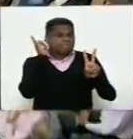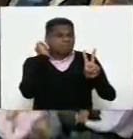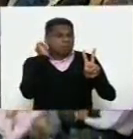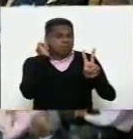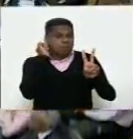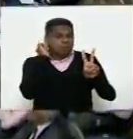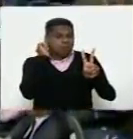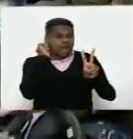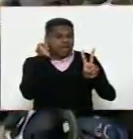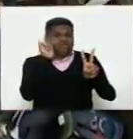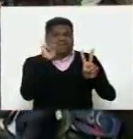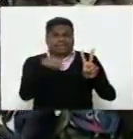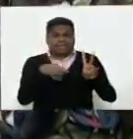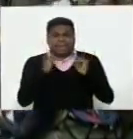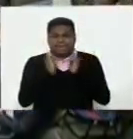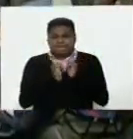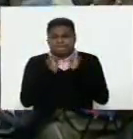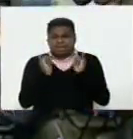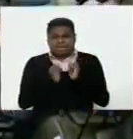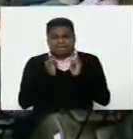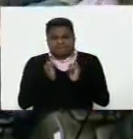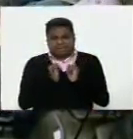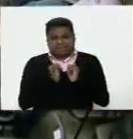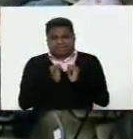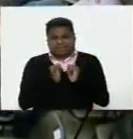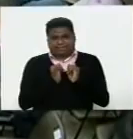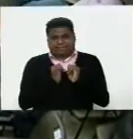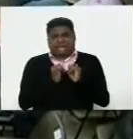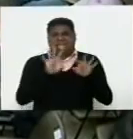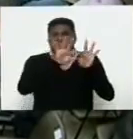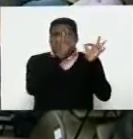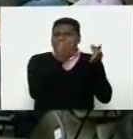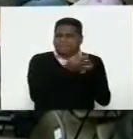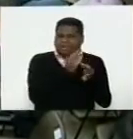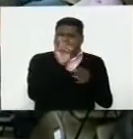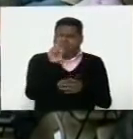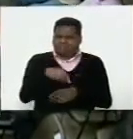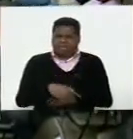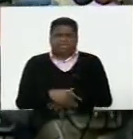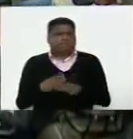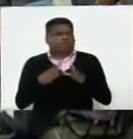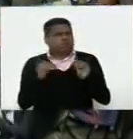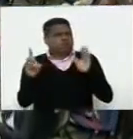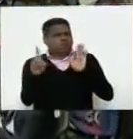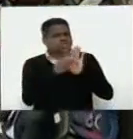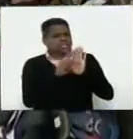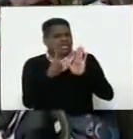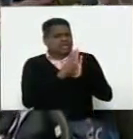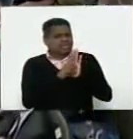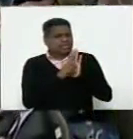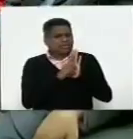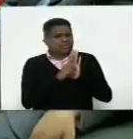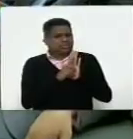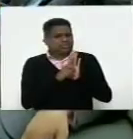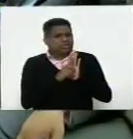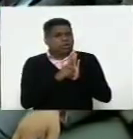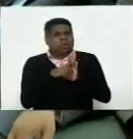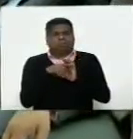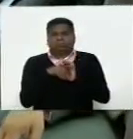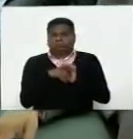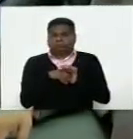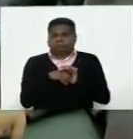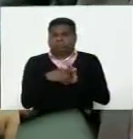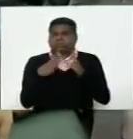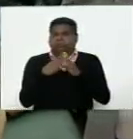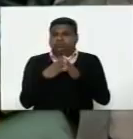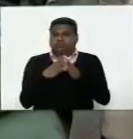recién nacidas, los recién nacidos y las familias tienen derecho al trato digno, justo